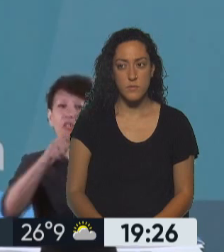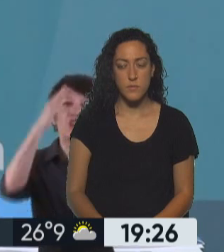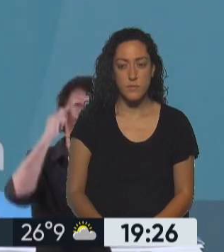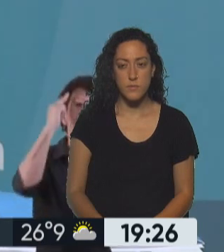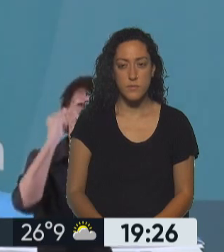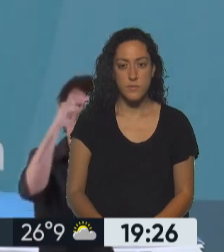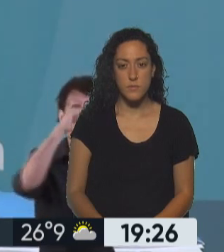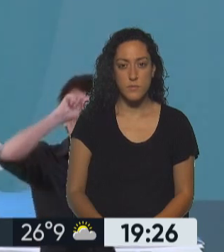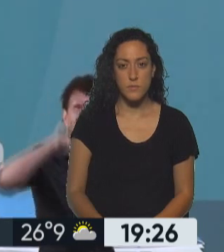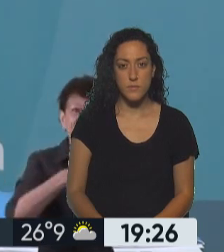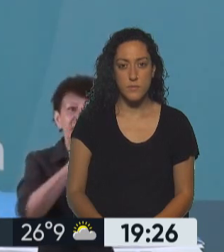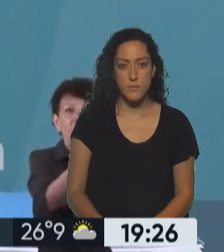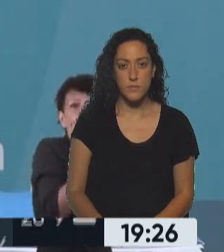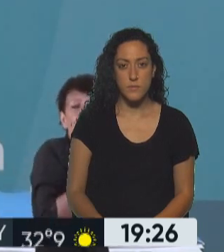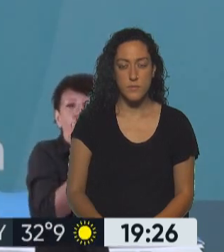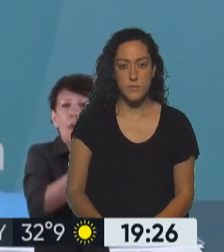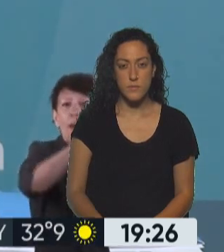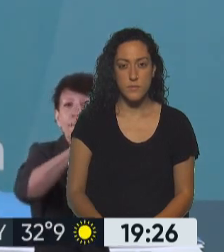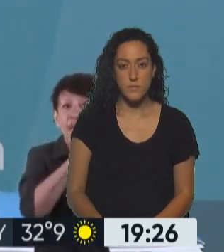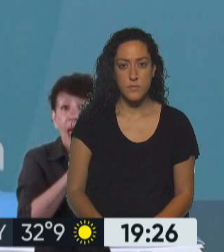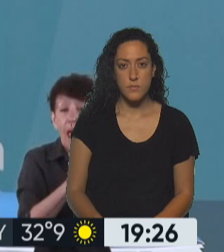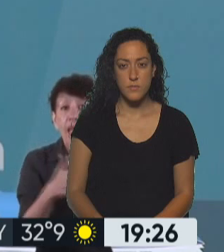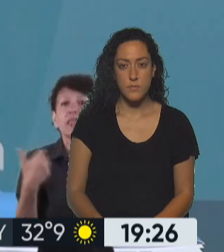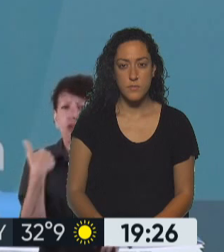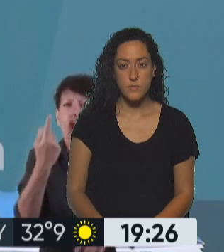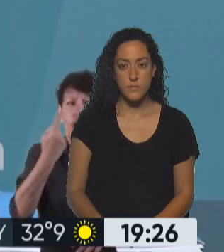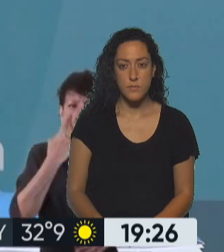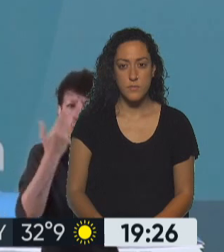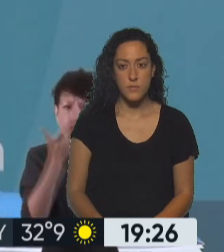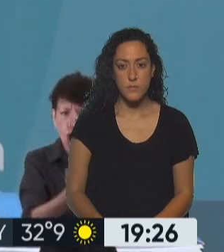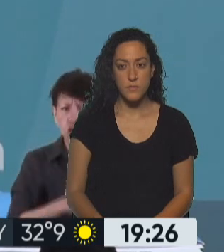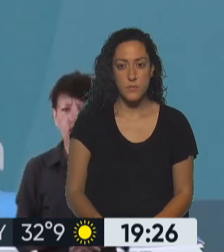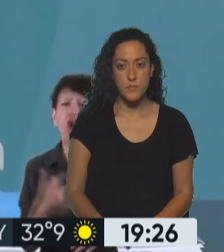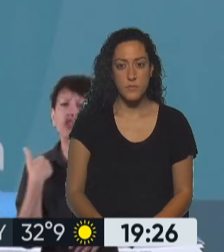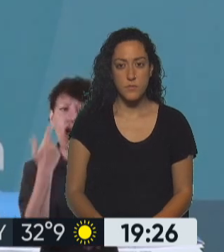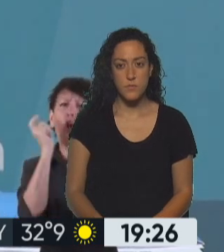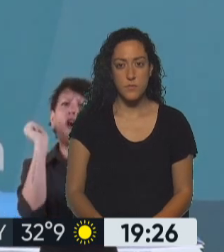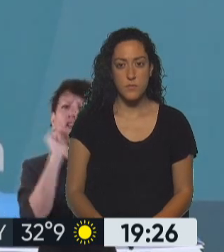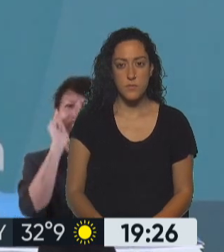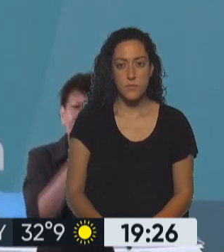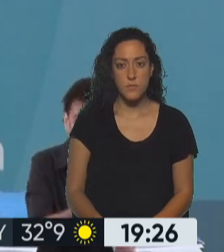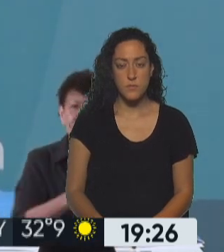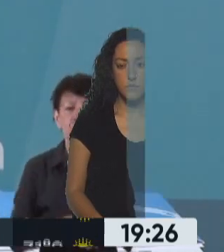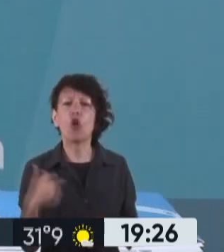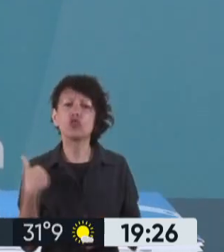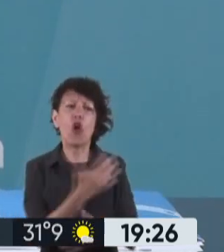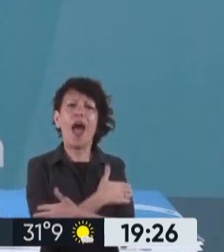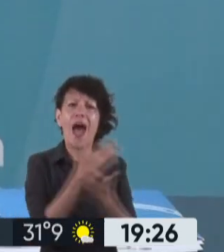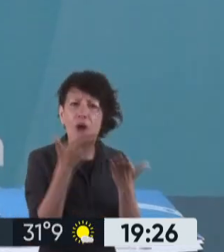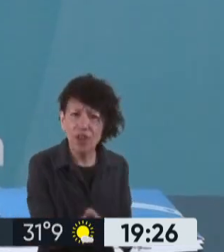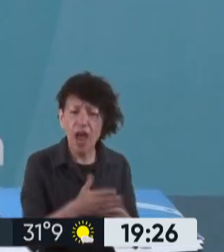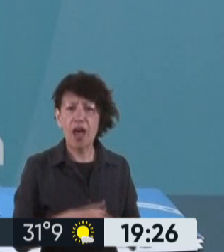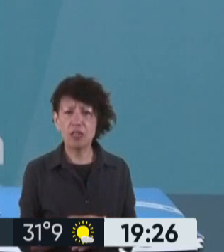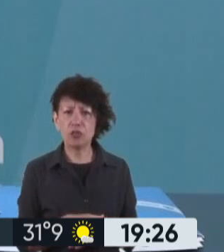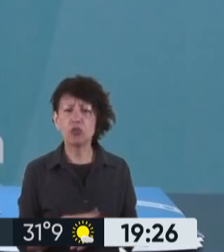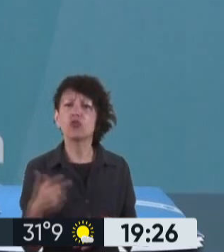99,7% de las personas del potenciar a las que conozco, a las que visito, a las que abrazo, a las que normalmente le reconozco